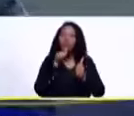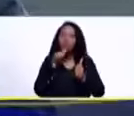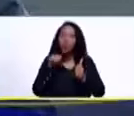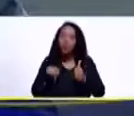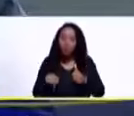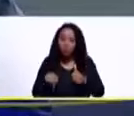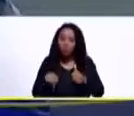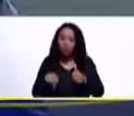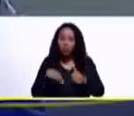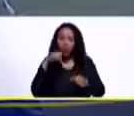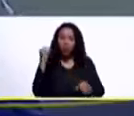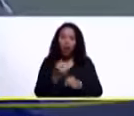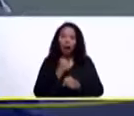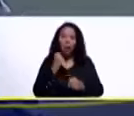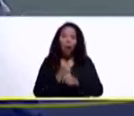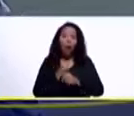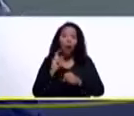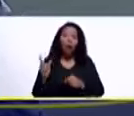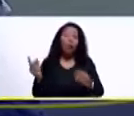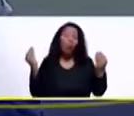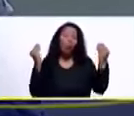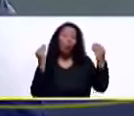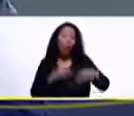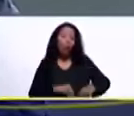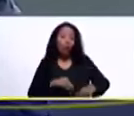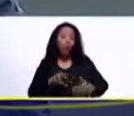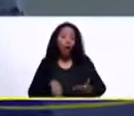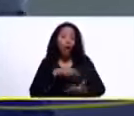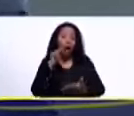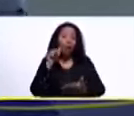legislatura, ese gran pacto nacional